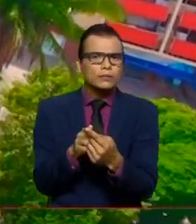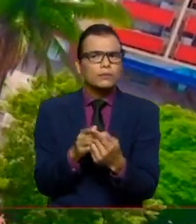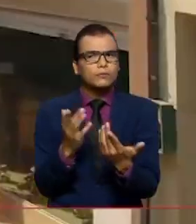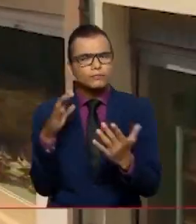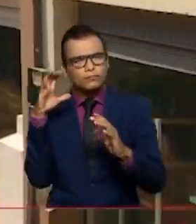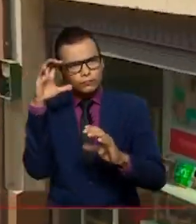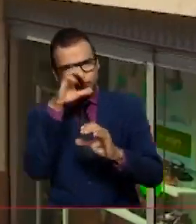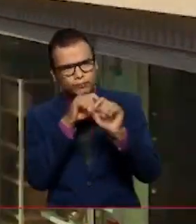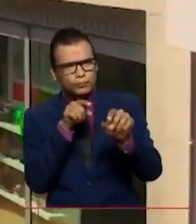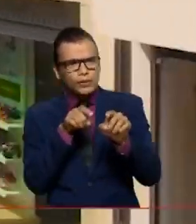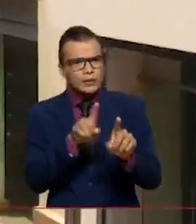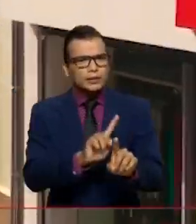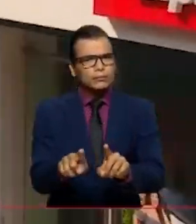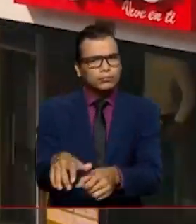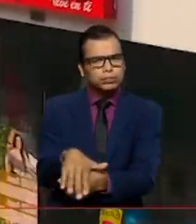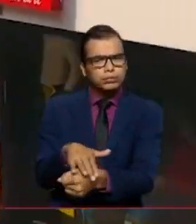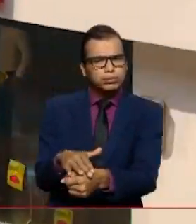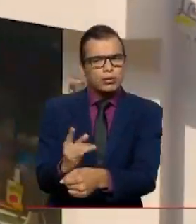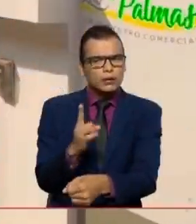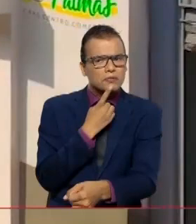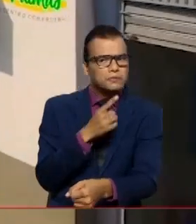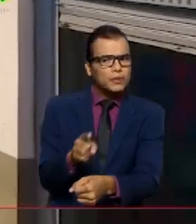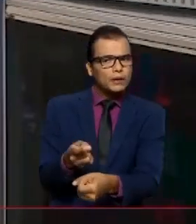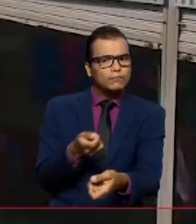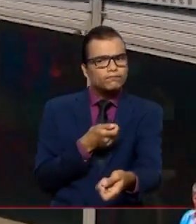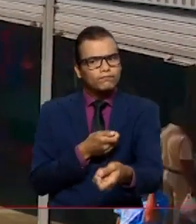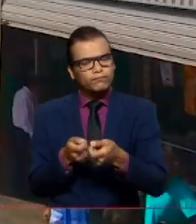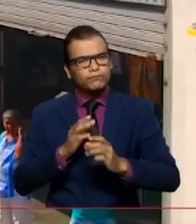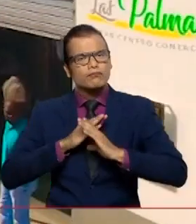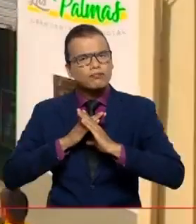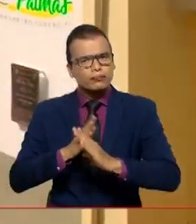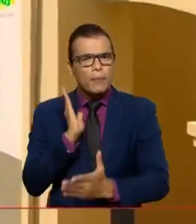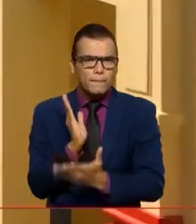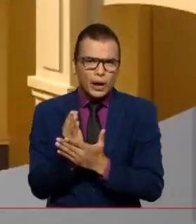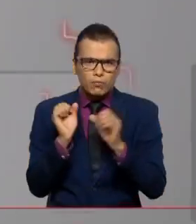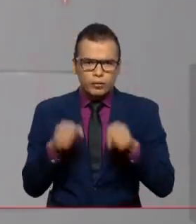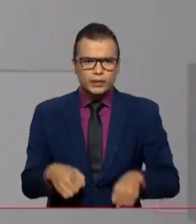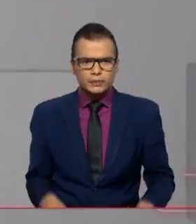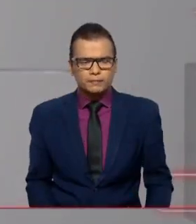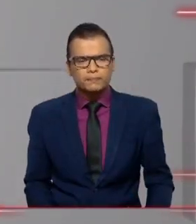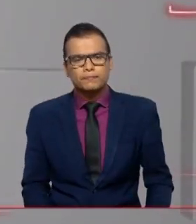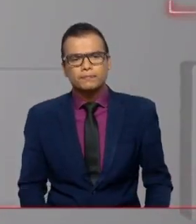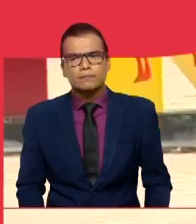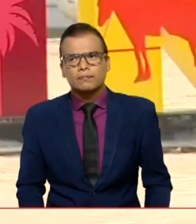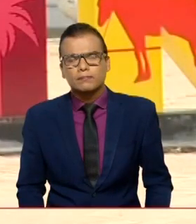verificar en tiempo real movimientos sospechosos que puedan terminar en tragedia.